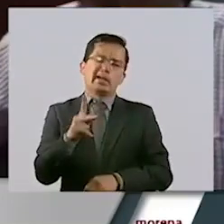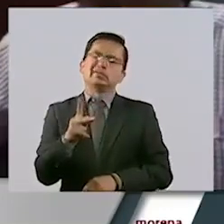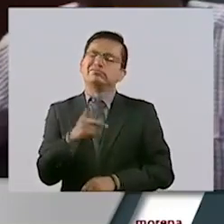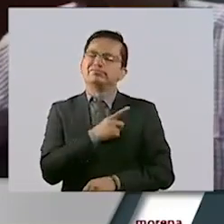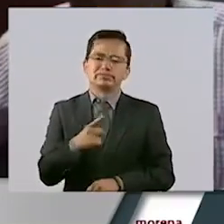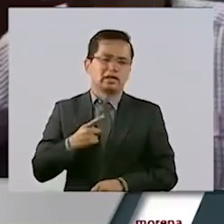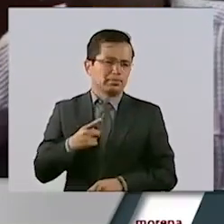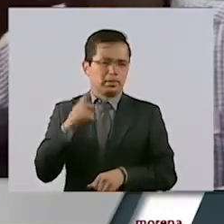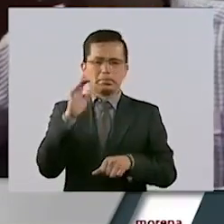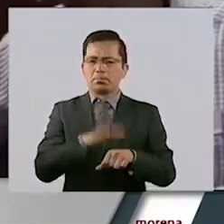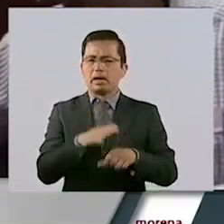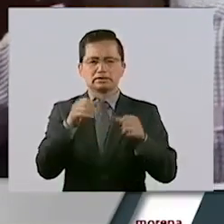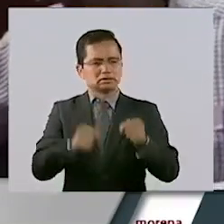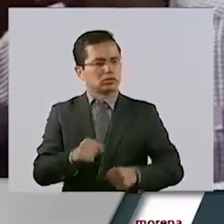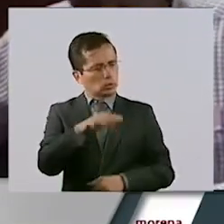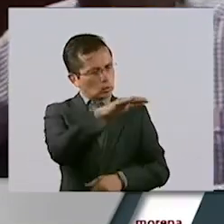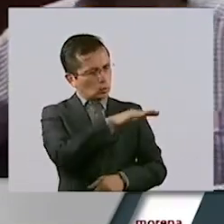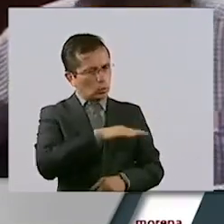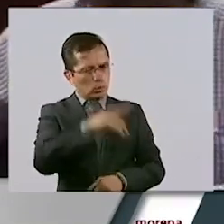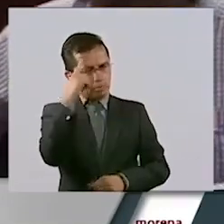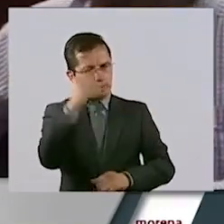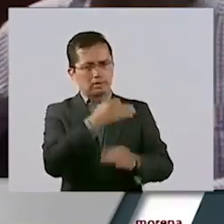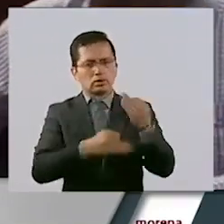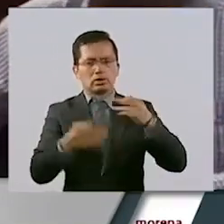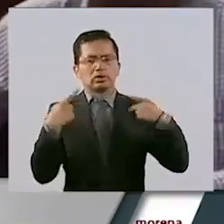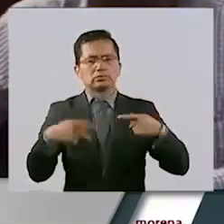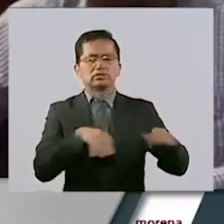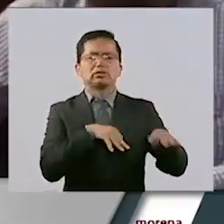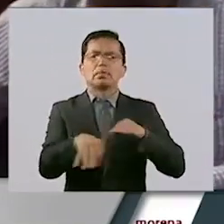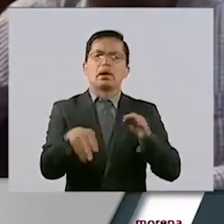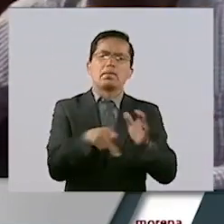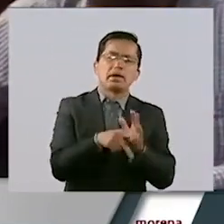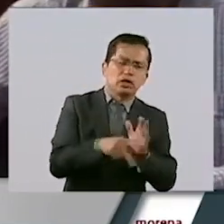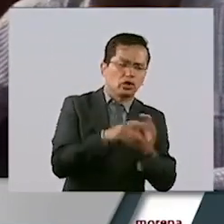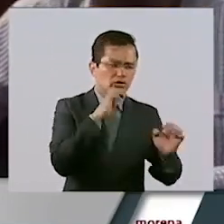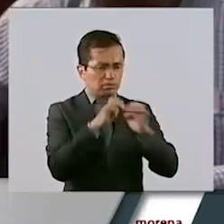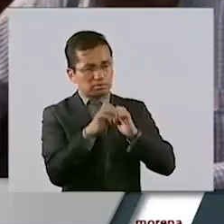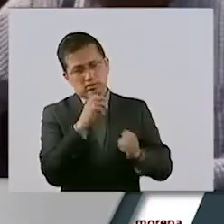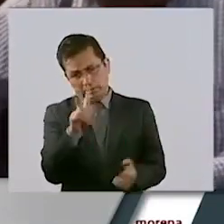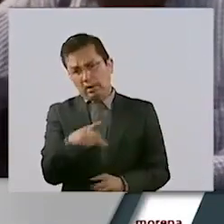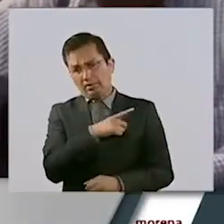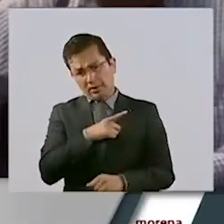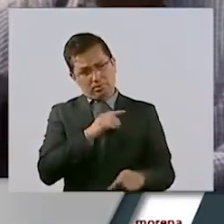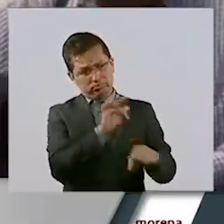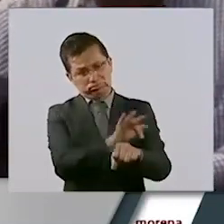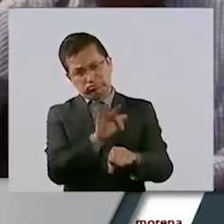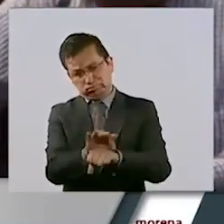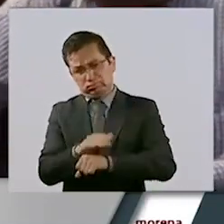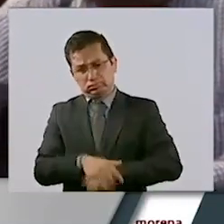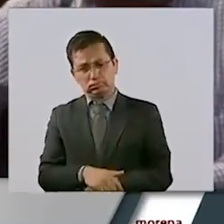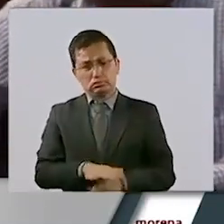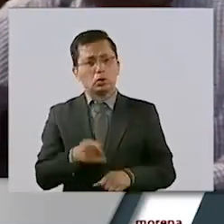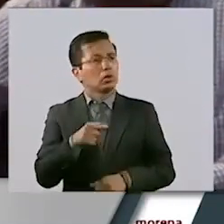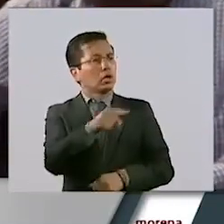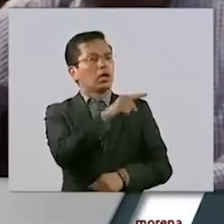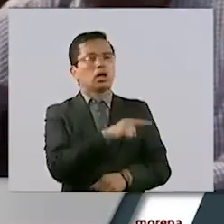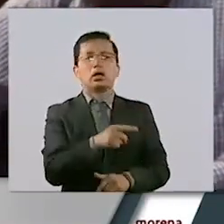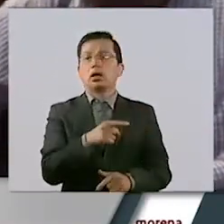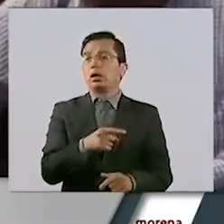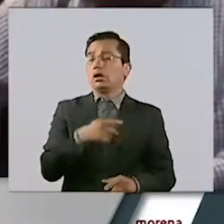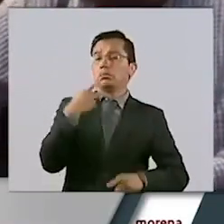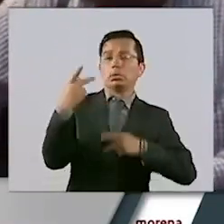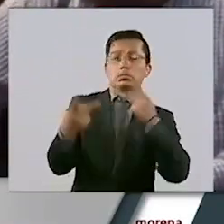mayor seguridad a todos los comunicadores, porque es inaceptable que no puedan hablar los comunicadores sino tener